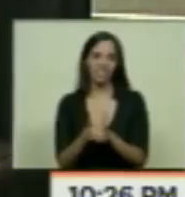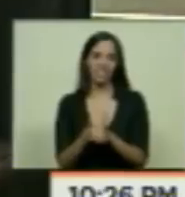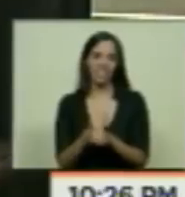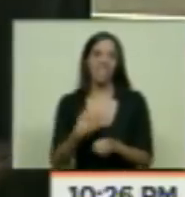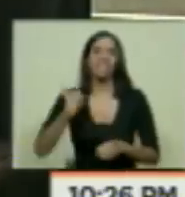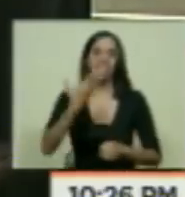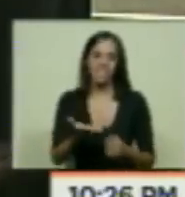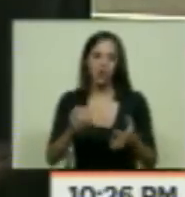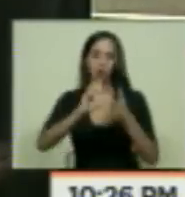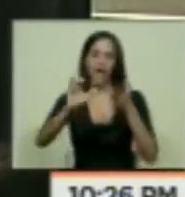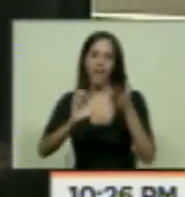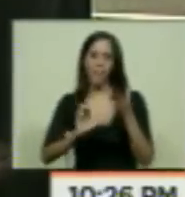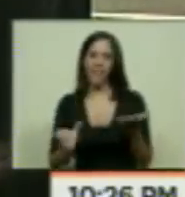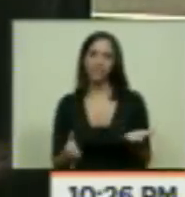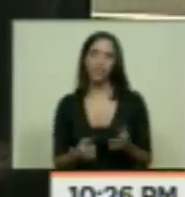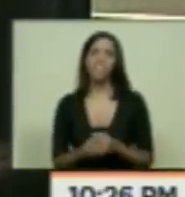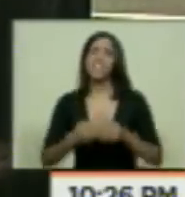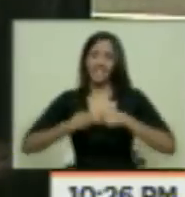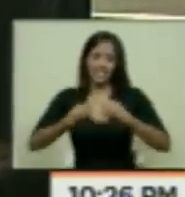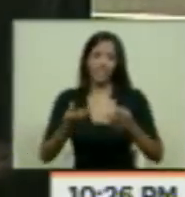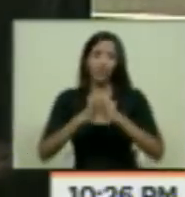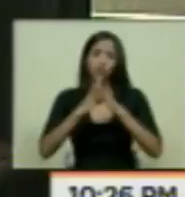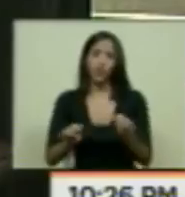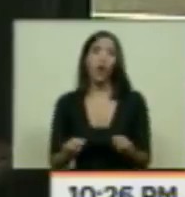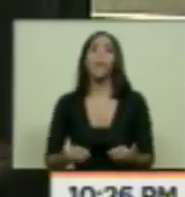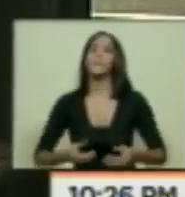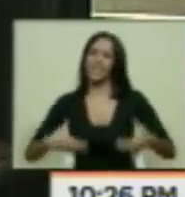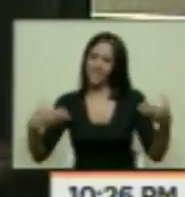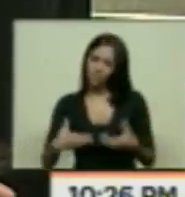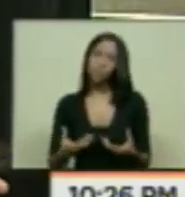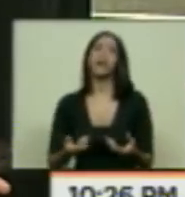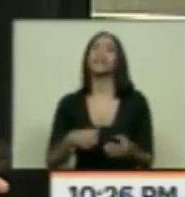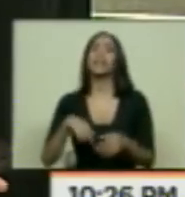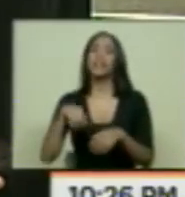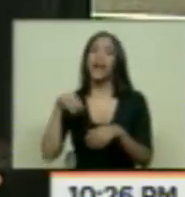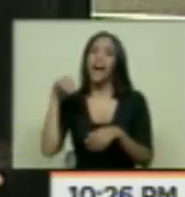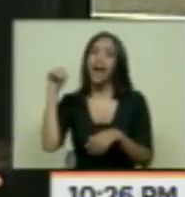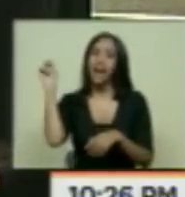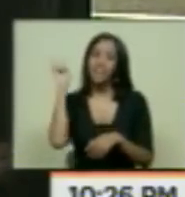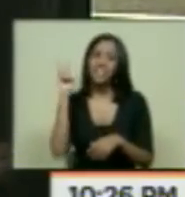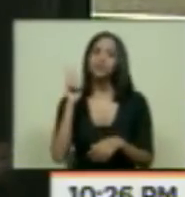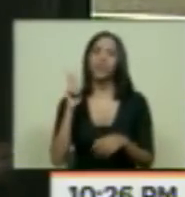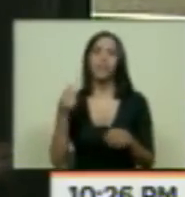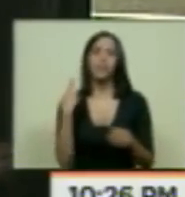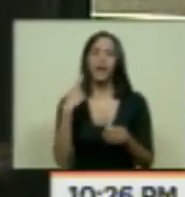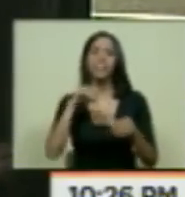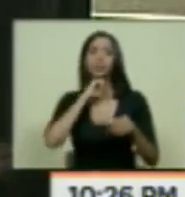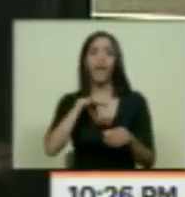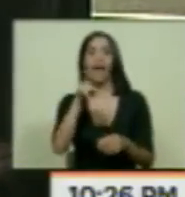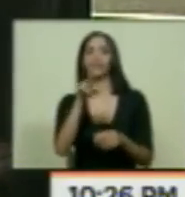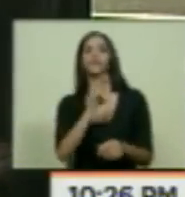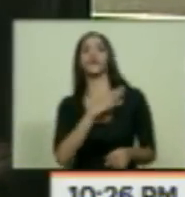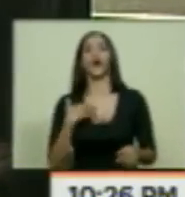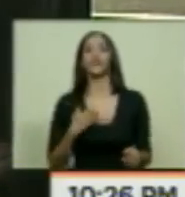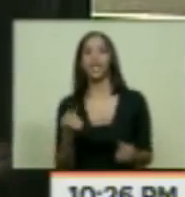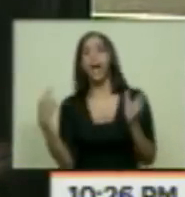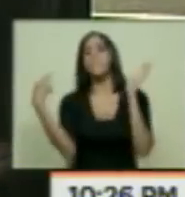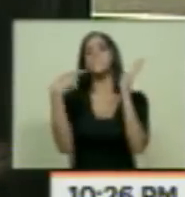importación. Hermano, te están entregando todo para que le eches al país camión por primera vez en la historia. Ah, no, tú quieres ganar